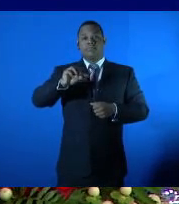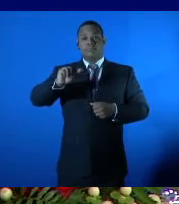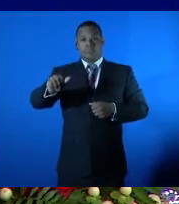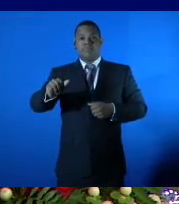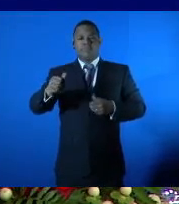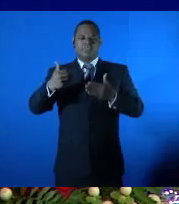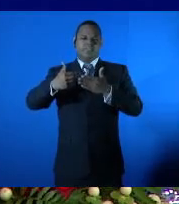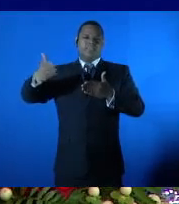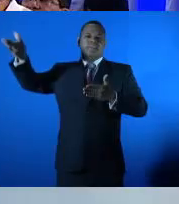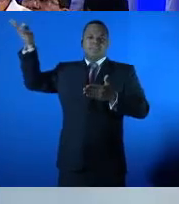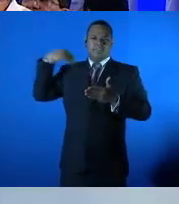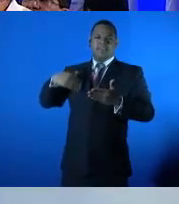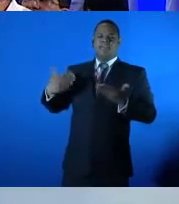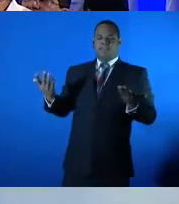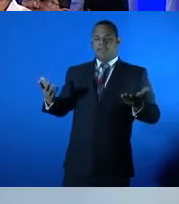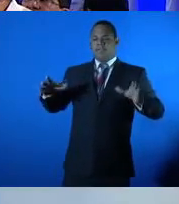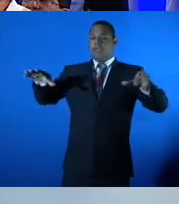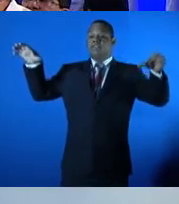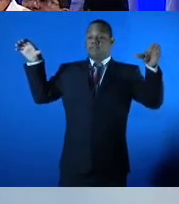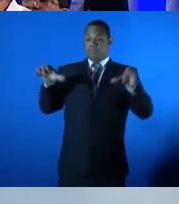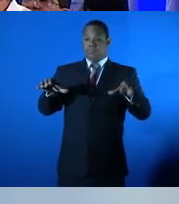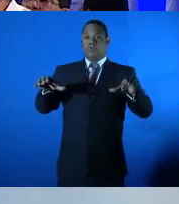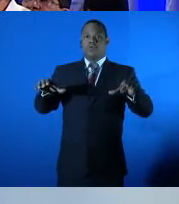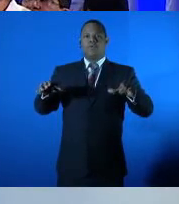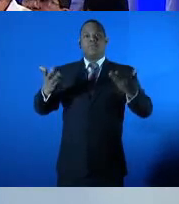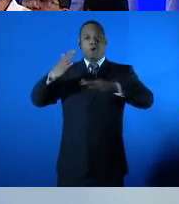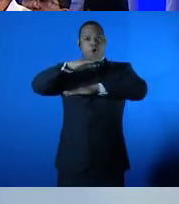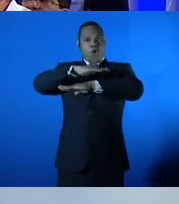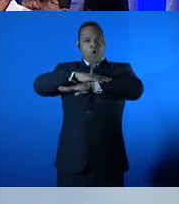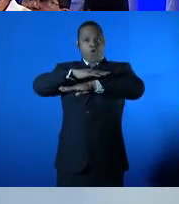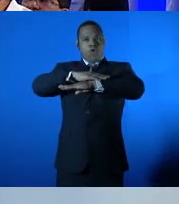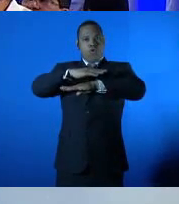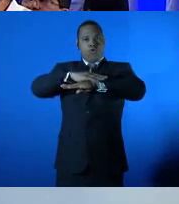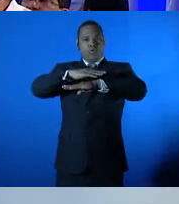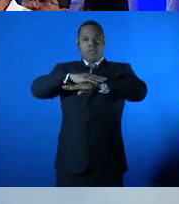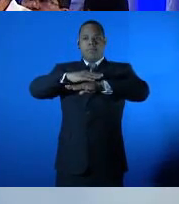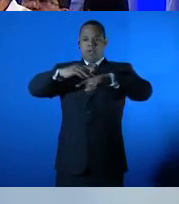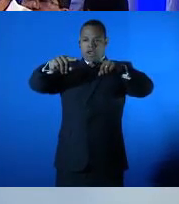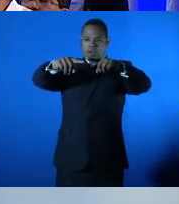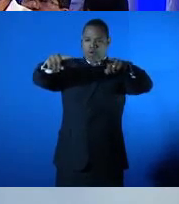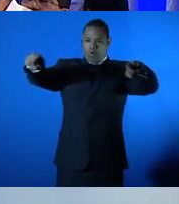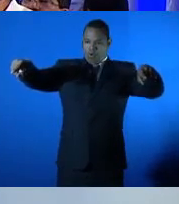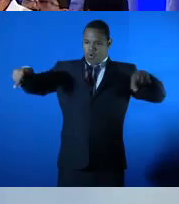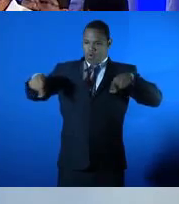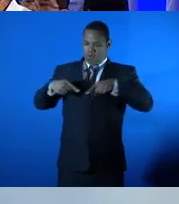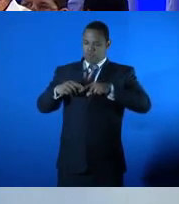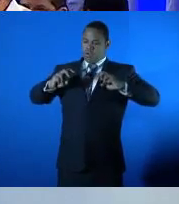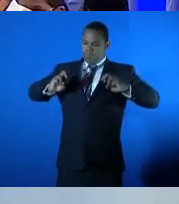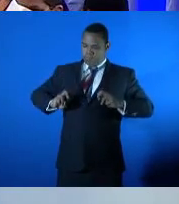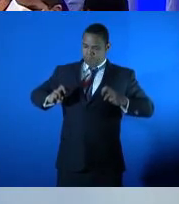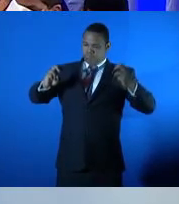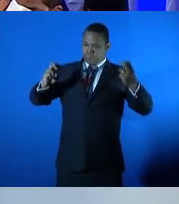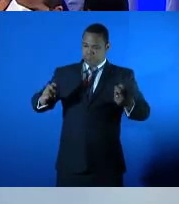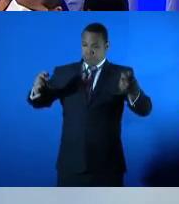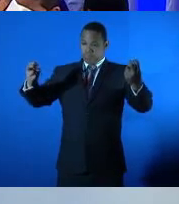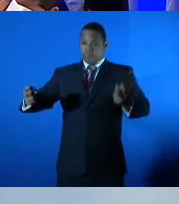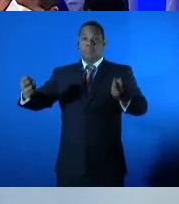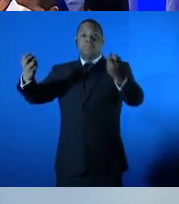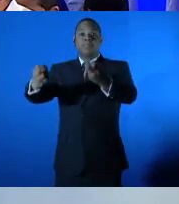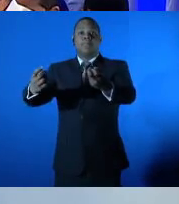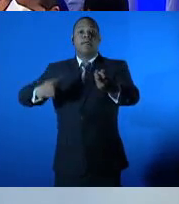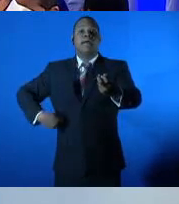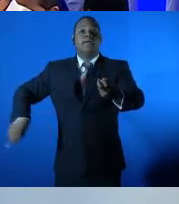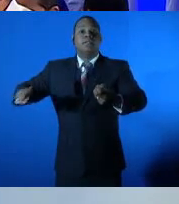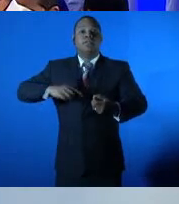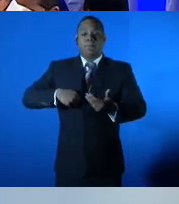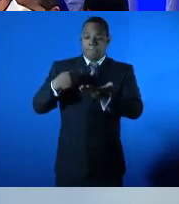mesas redondas que contó con la participación de la Secretaría de SICA y varias instituciones junto con